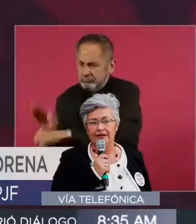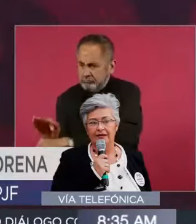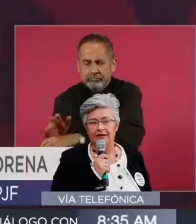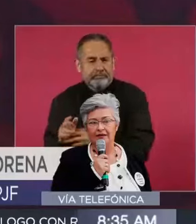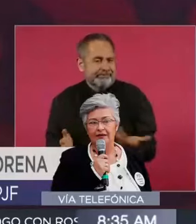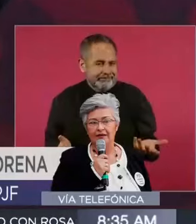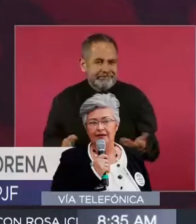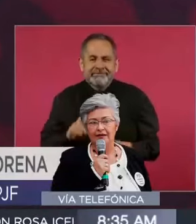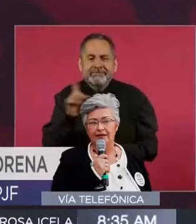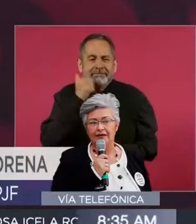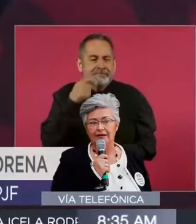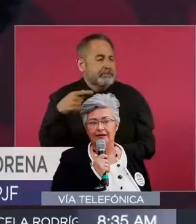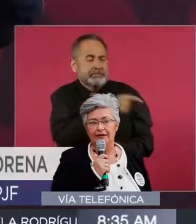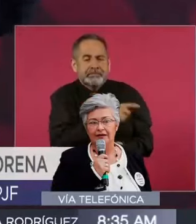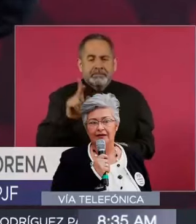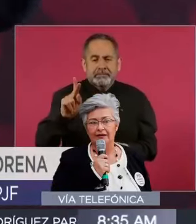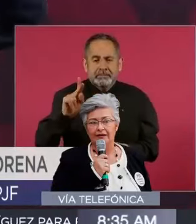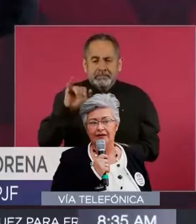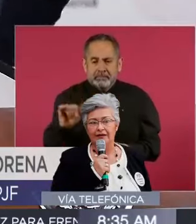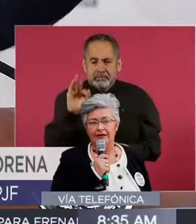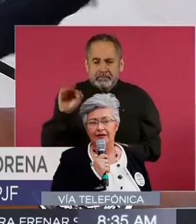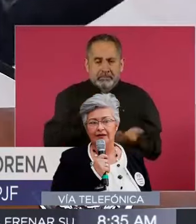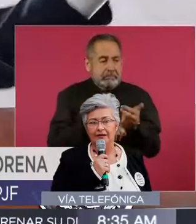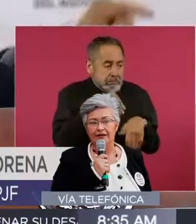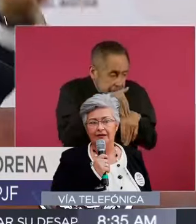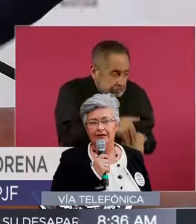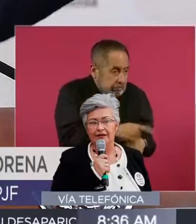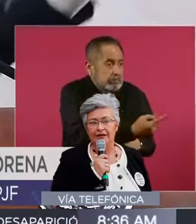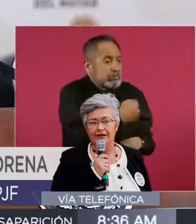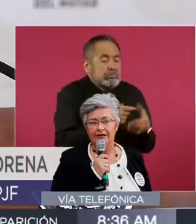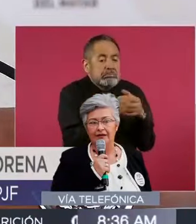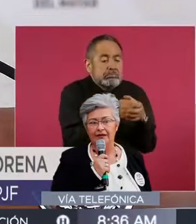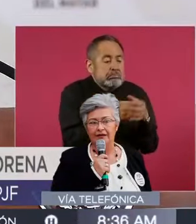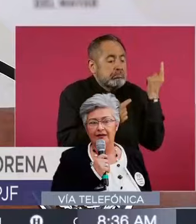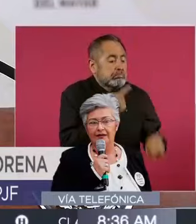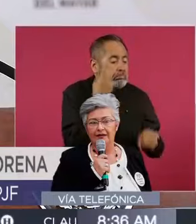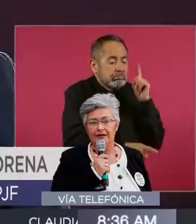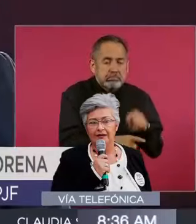sociedad civil, y es en todo el país. Estamos obteniendo una